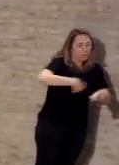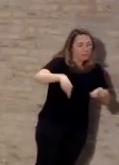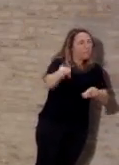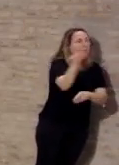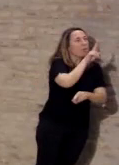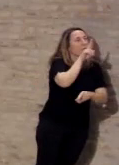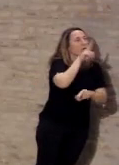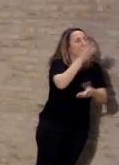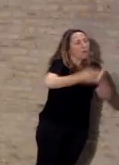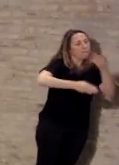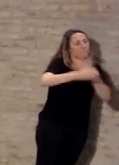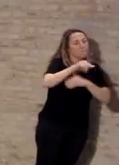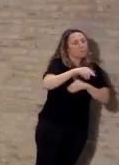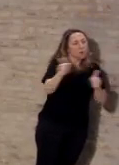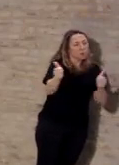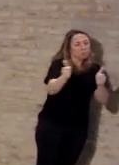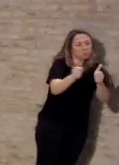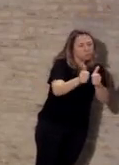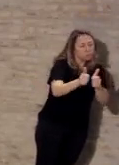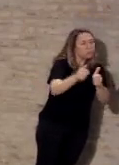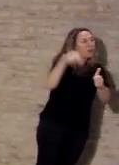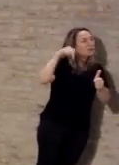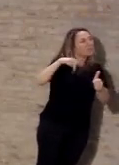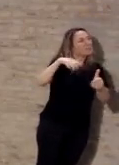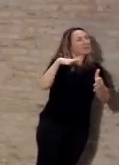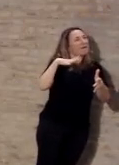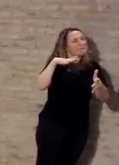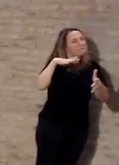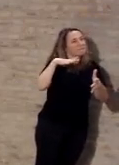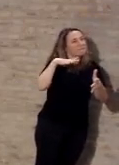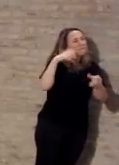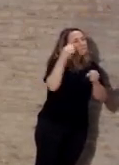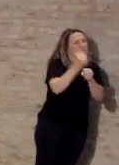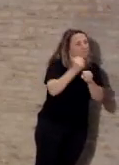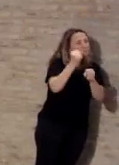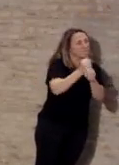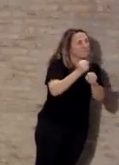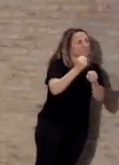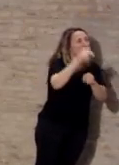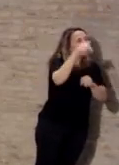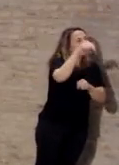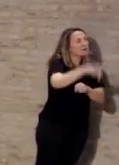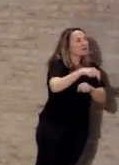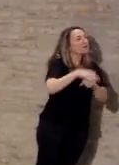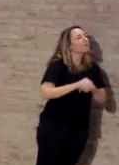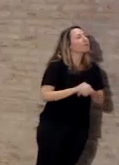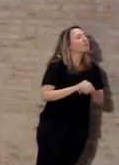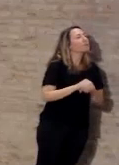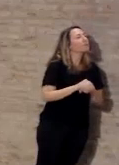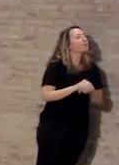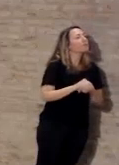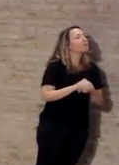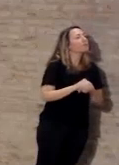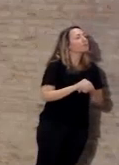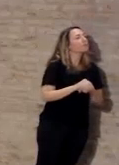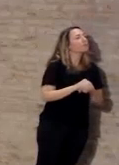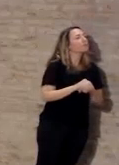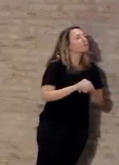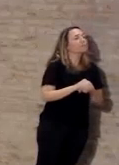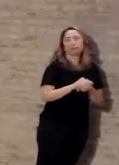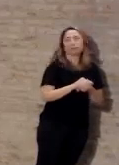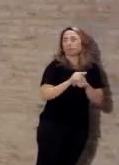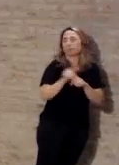discapacidad o a mujeres con discapacidad pero creo que como bien decía la